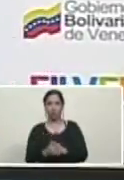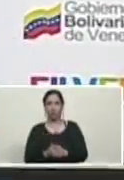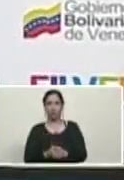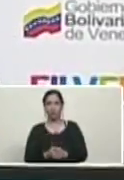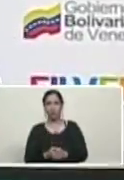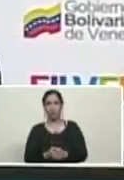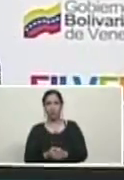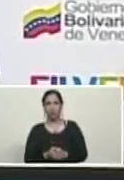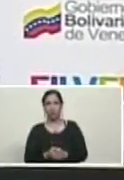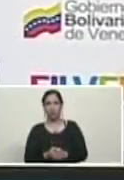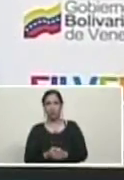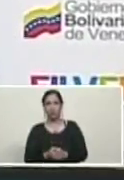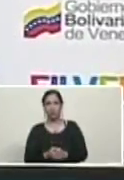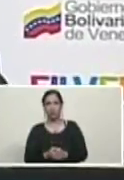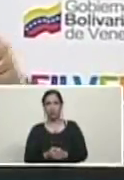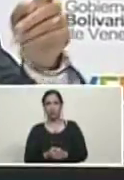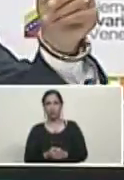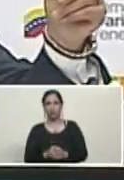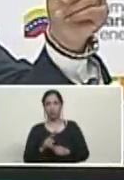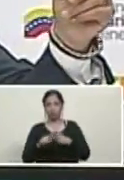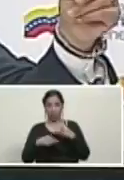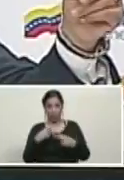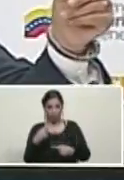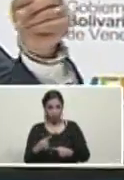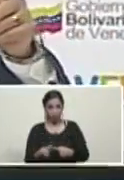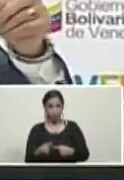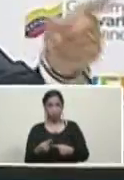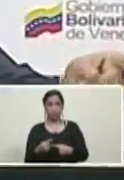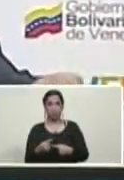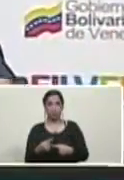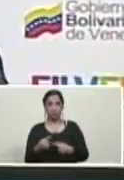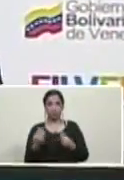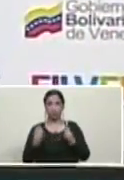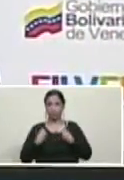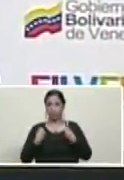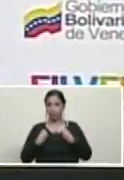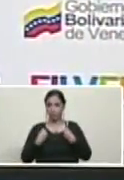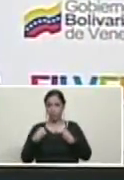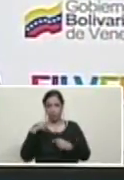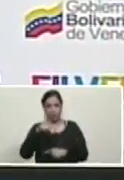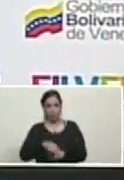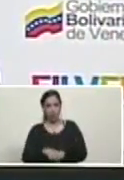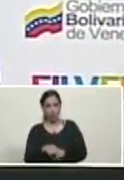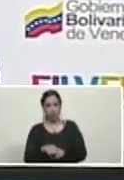Stroessner. Y luego, bueno, se crió aquí en el mero centro de la ciudad,